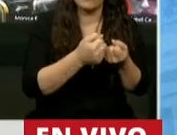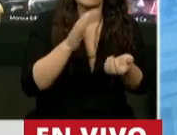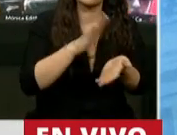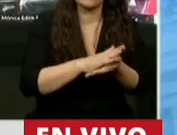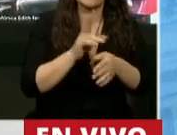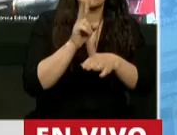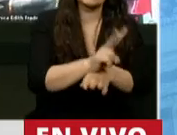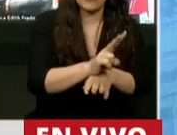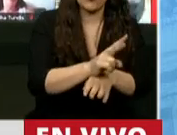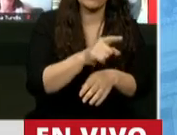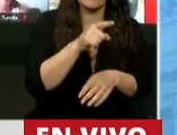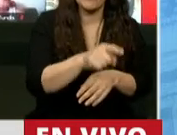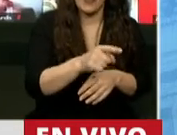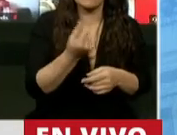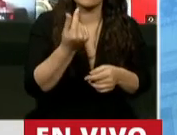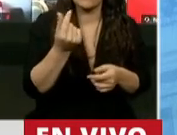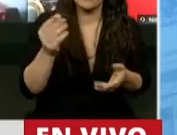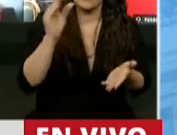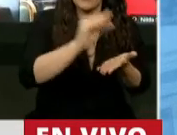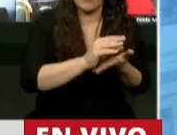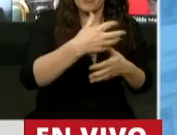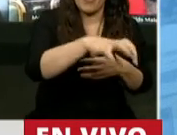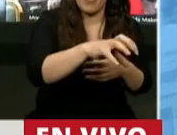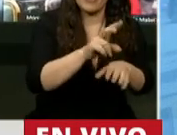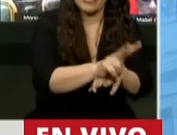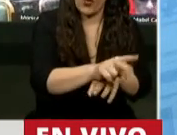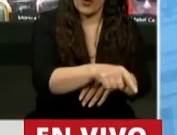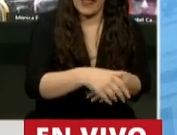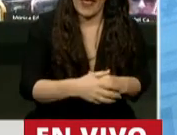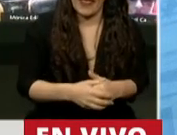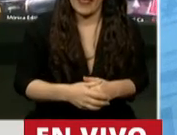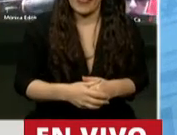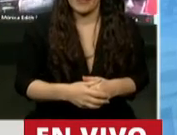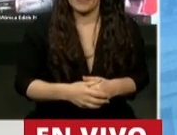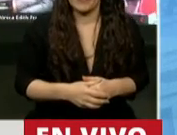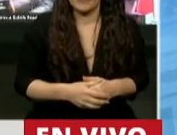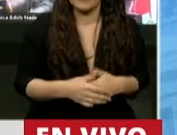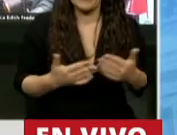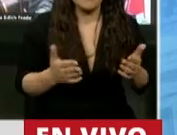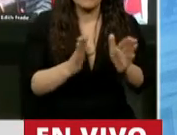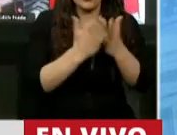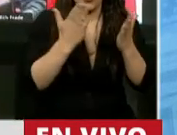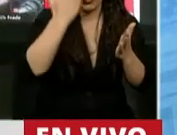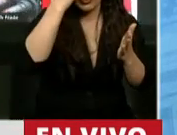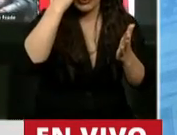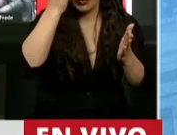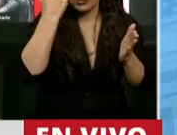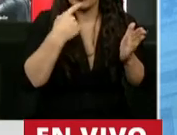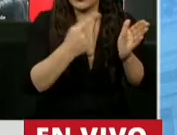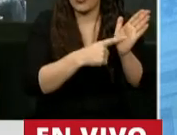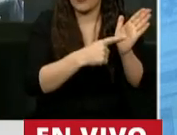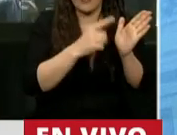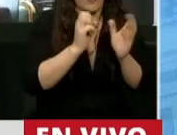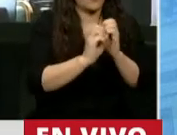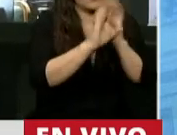de seguridad y la asignación de recursos para ese área y en esto la constitución presidente es absolutamente